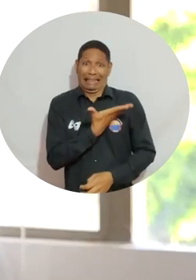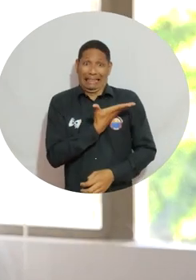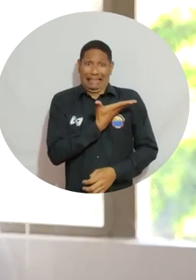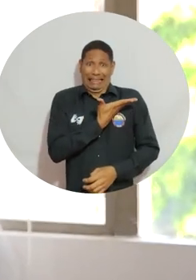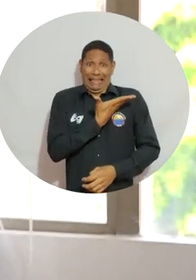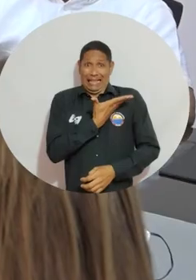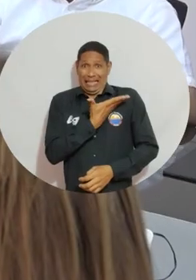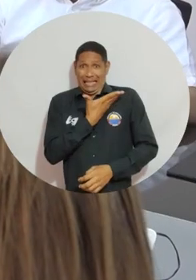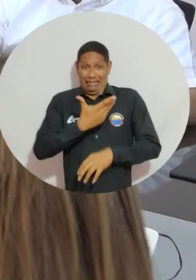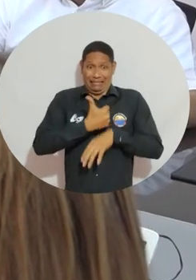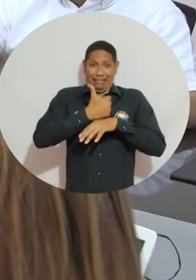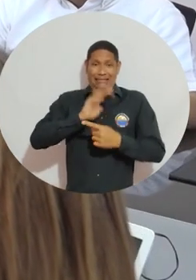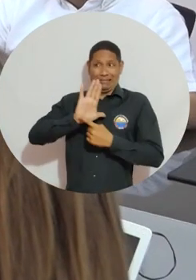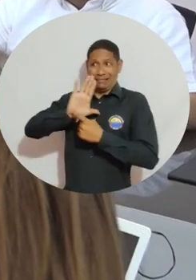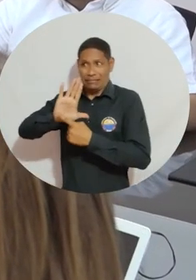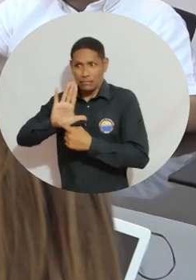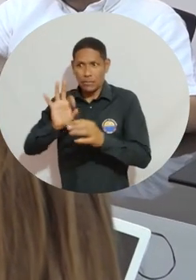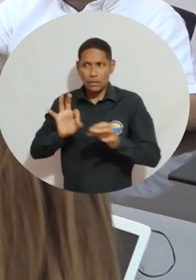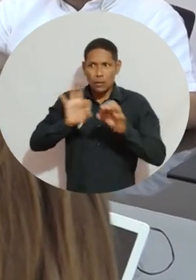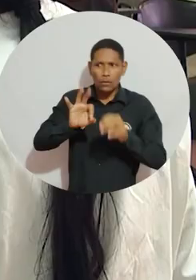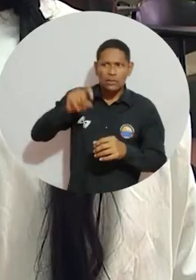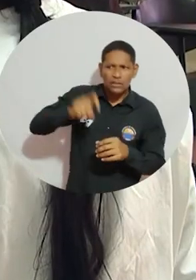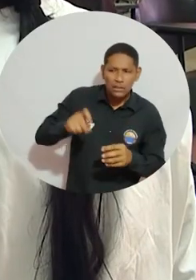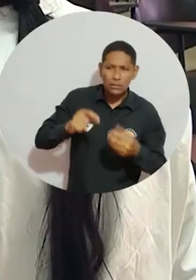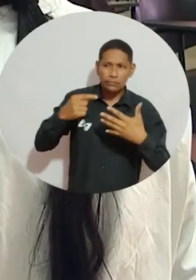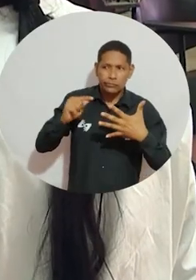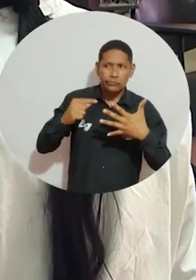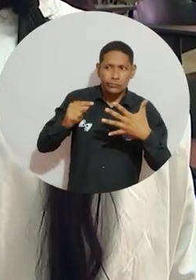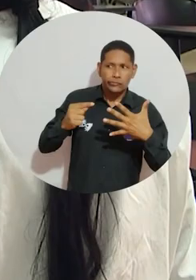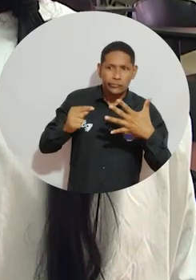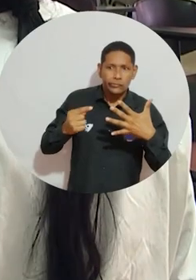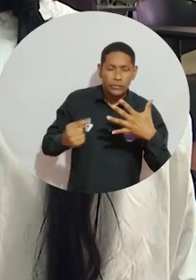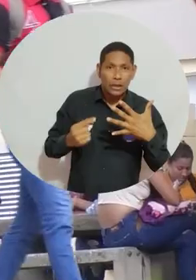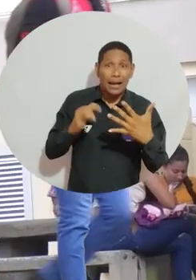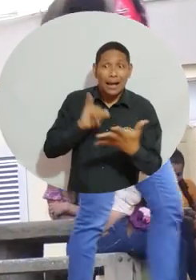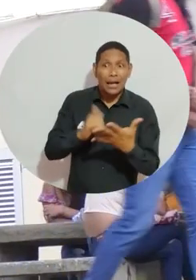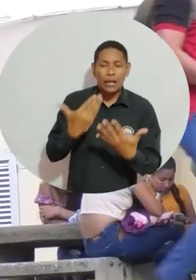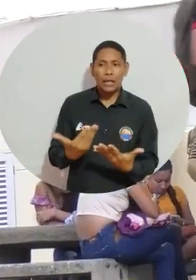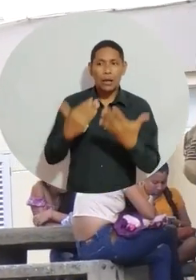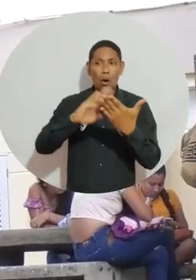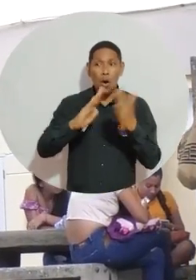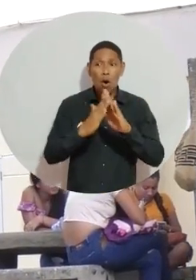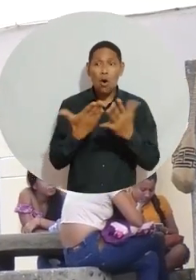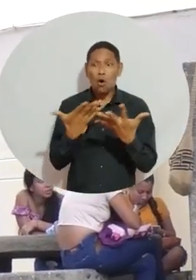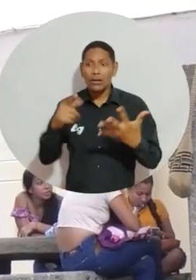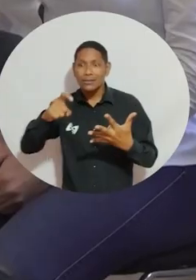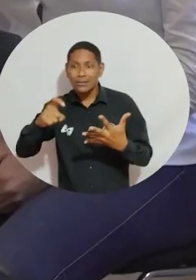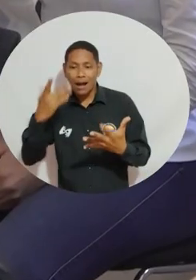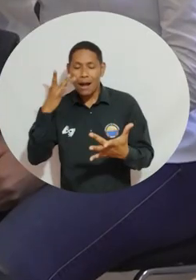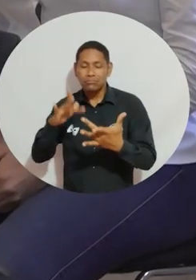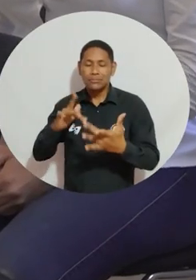madres, que nos se está mirando y se está teniendo en cuenta la necesidad que hay dentro de la misma